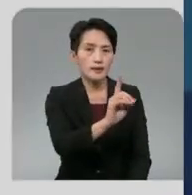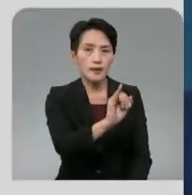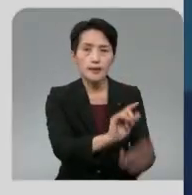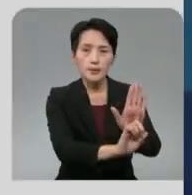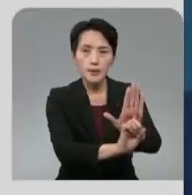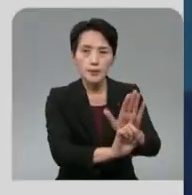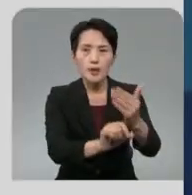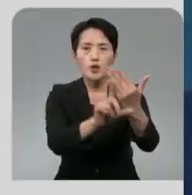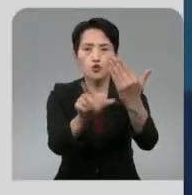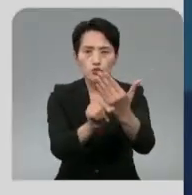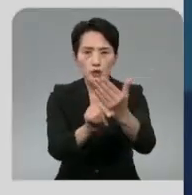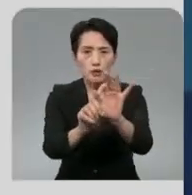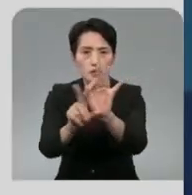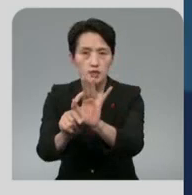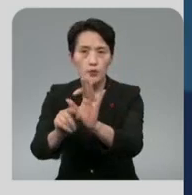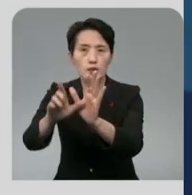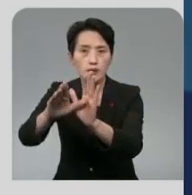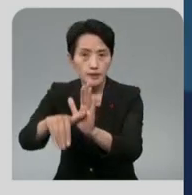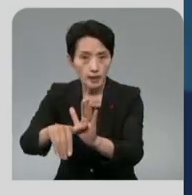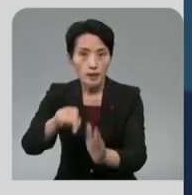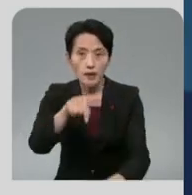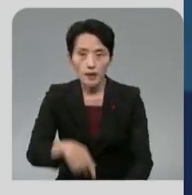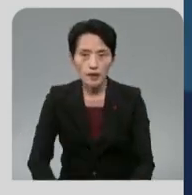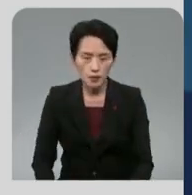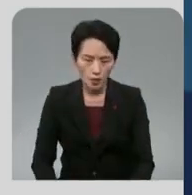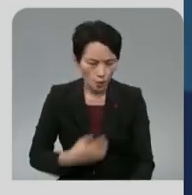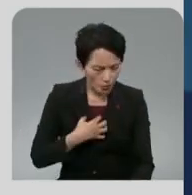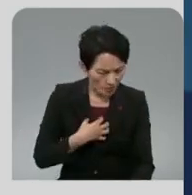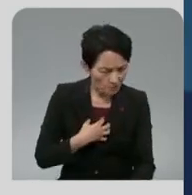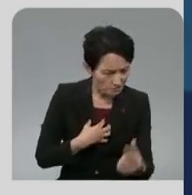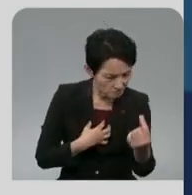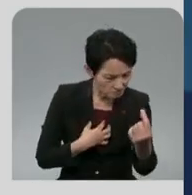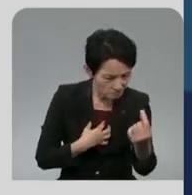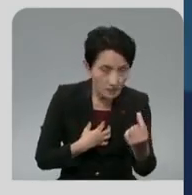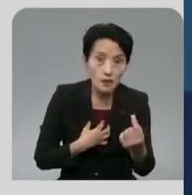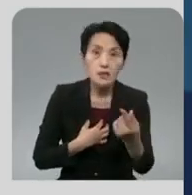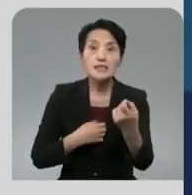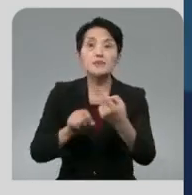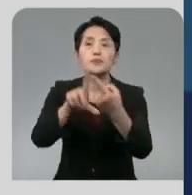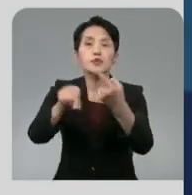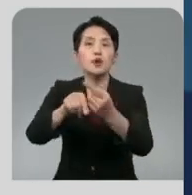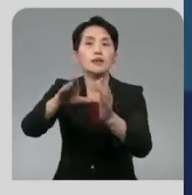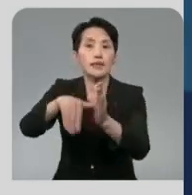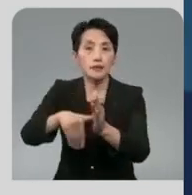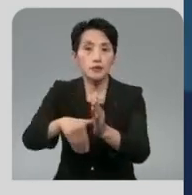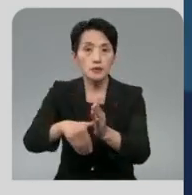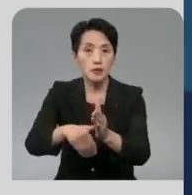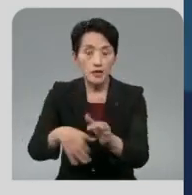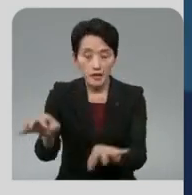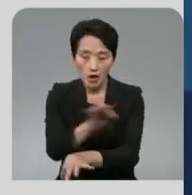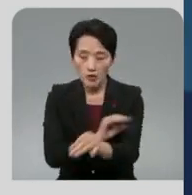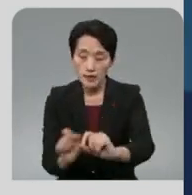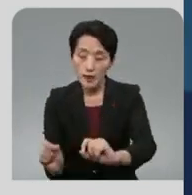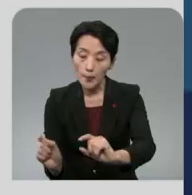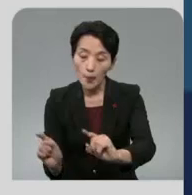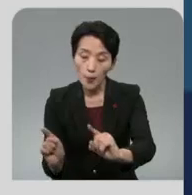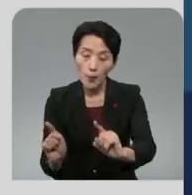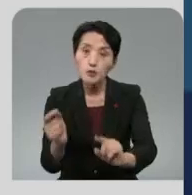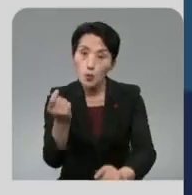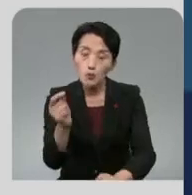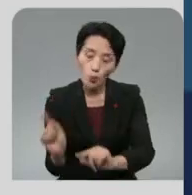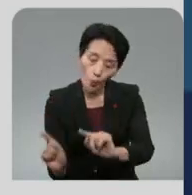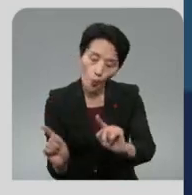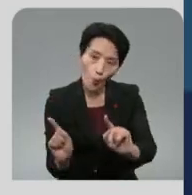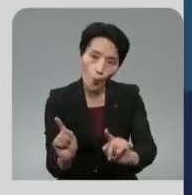nacional aumenta por la nueva variante amenazando la recuperación al respecto considera que el endurecimiento del